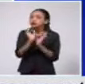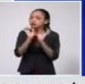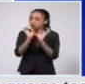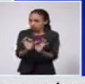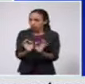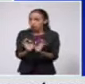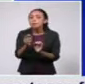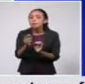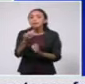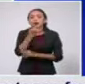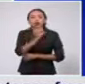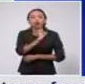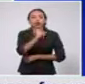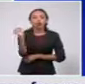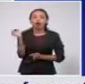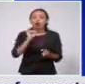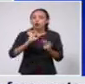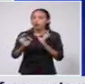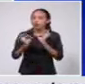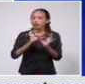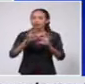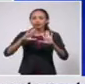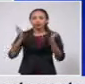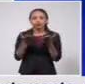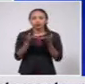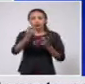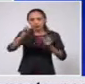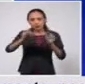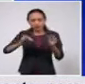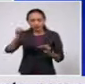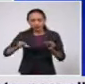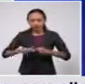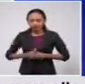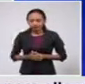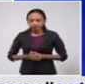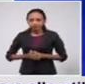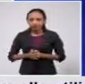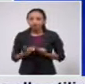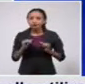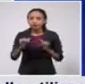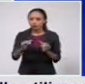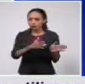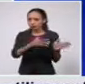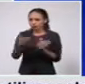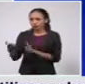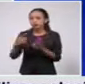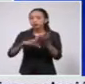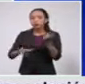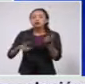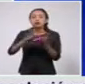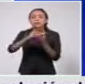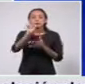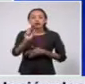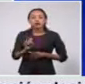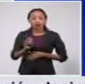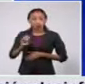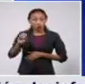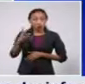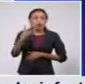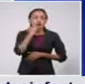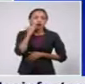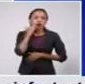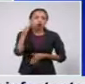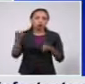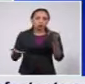para lograr la protección de todos. Mayabeque incrementa en 4 los casos confirmados